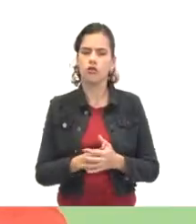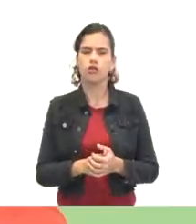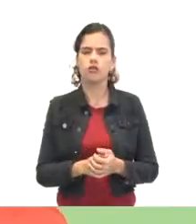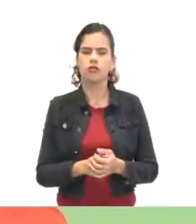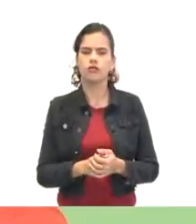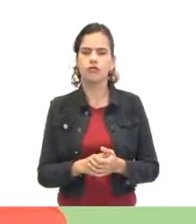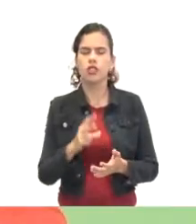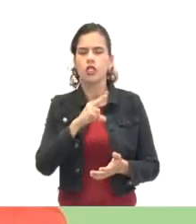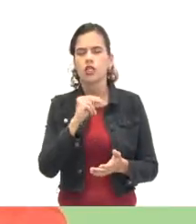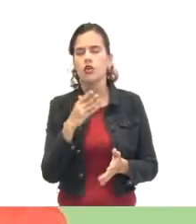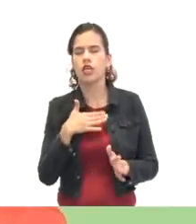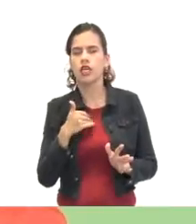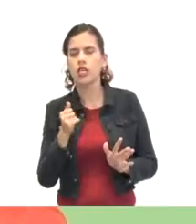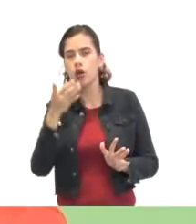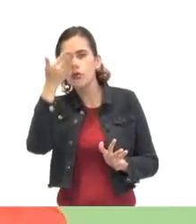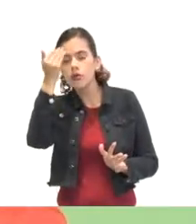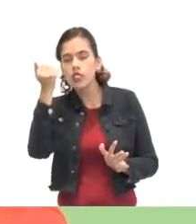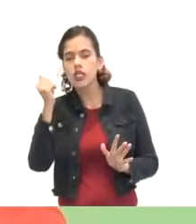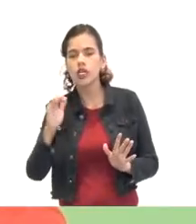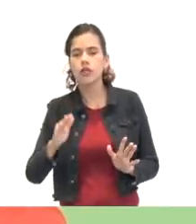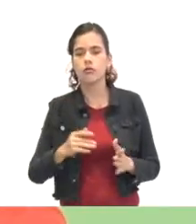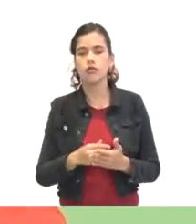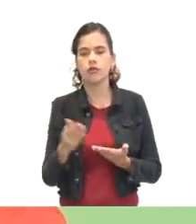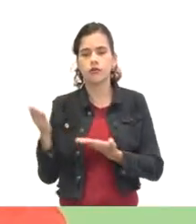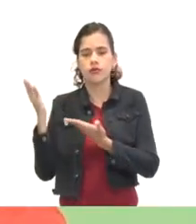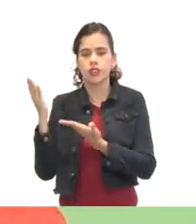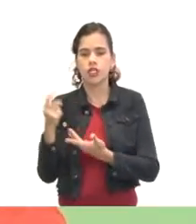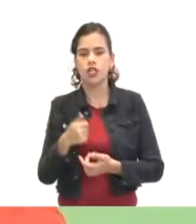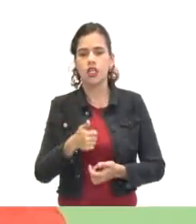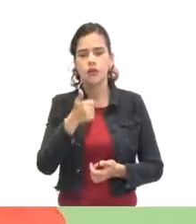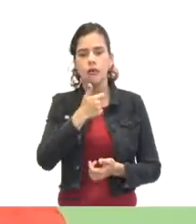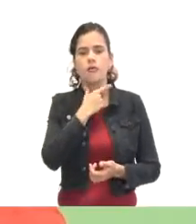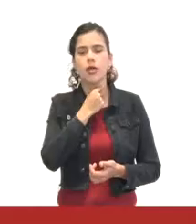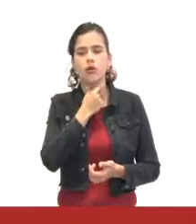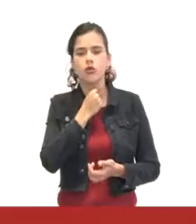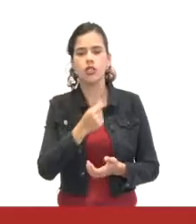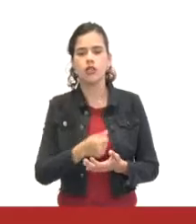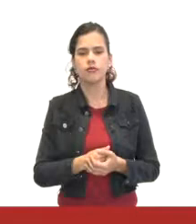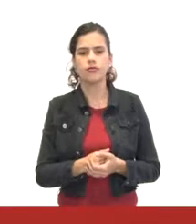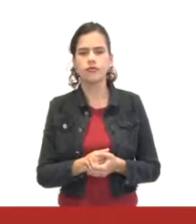no quería pasar por alto este que para mí es uno de mis favoritos.